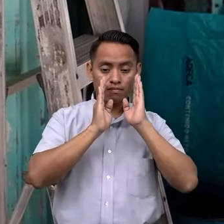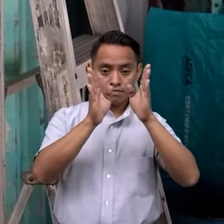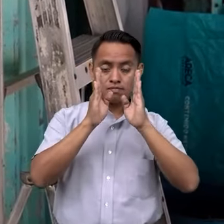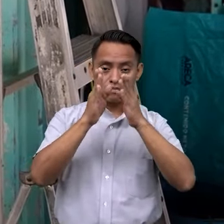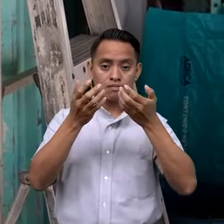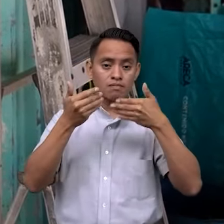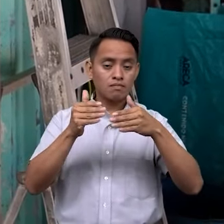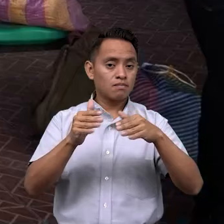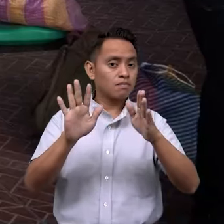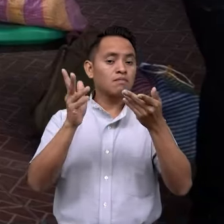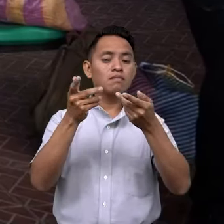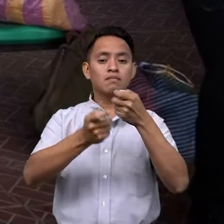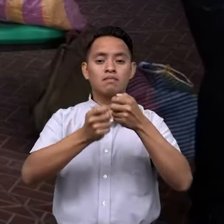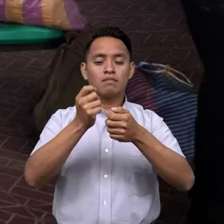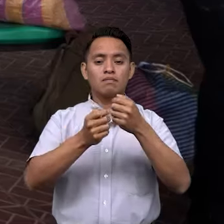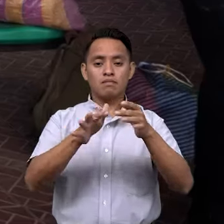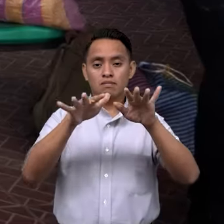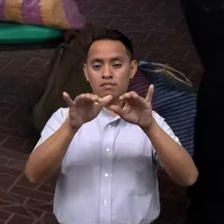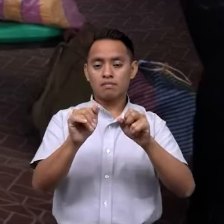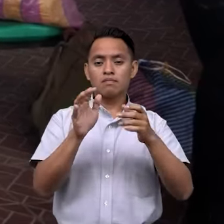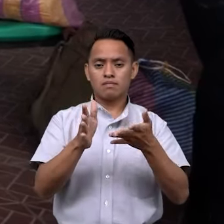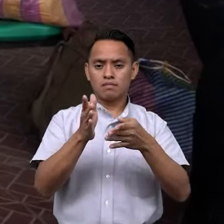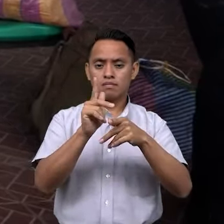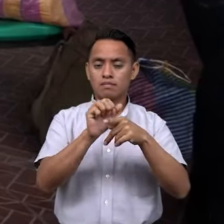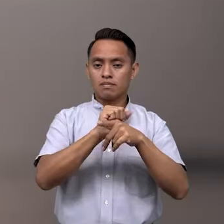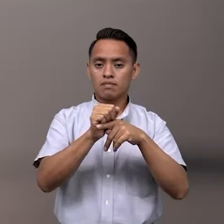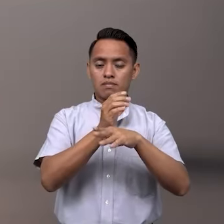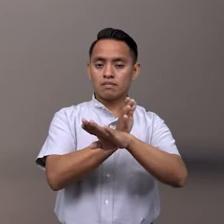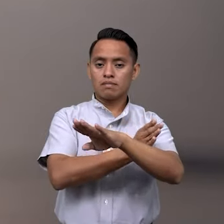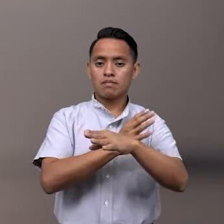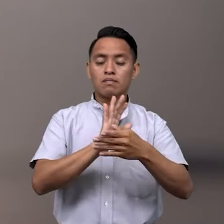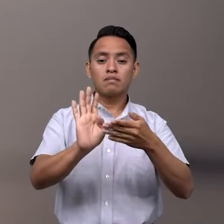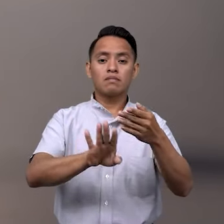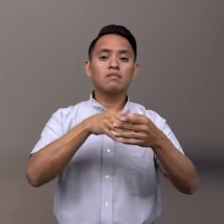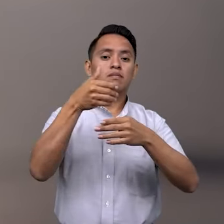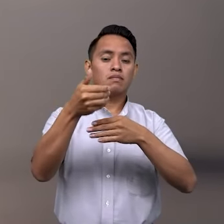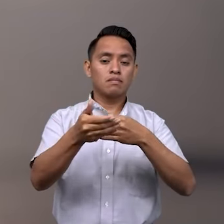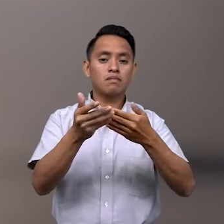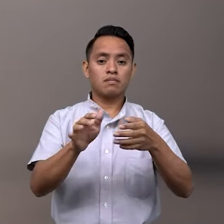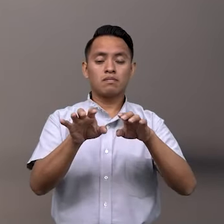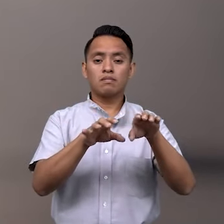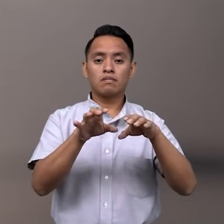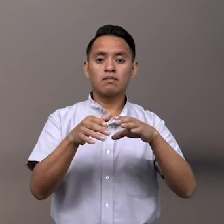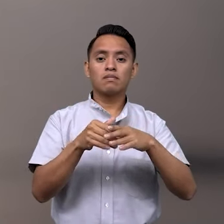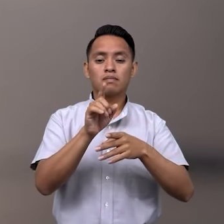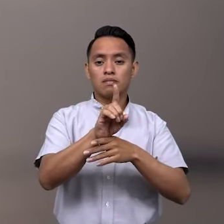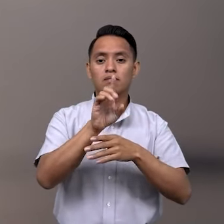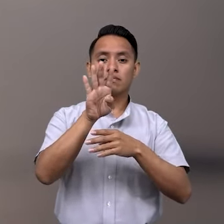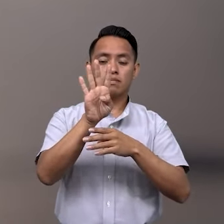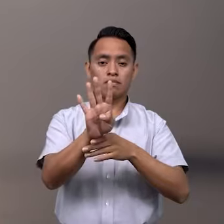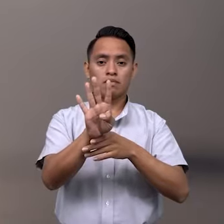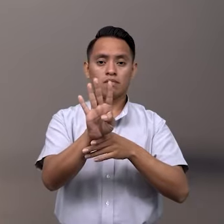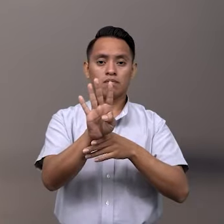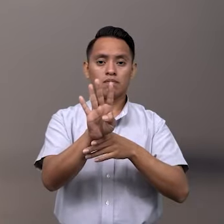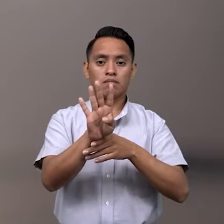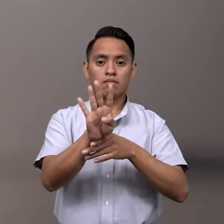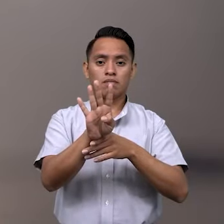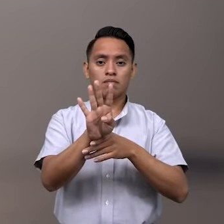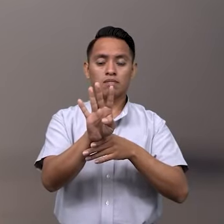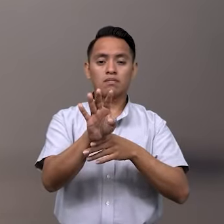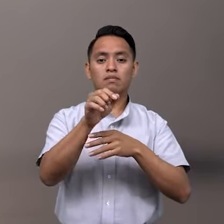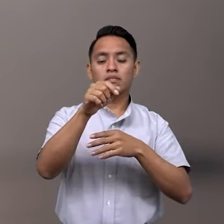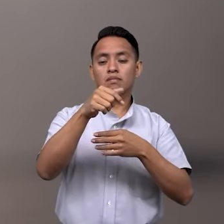emergencia. Ya tenemos preparado pues, para el próximo ejercicio. Tenemos 14 ejercicios